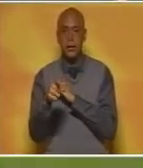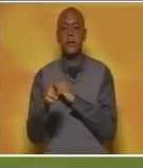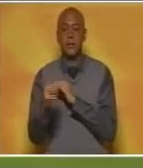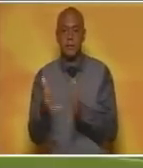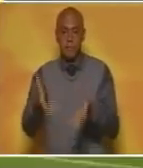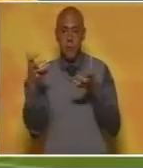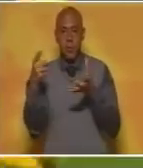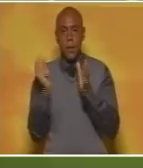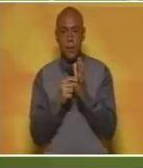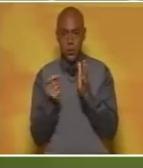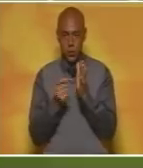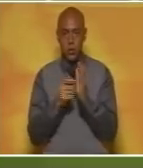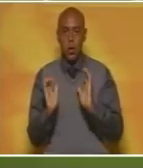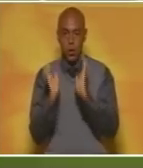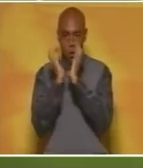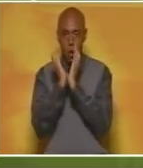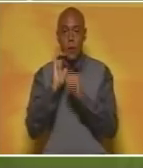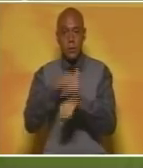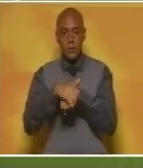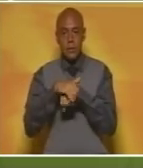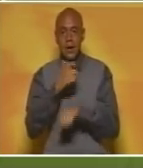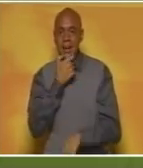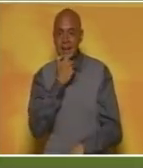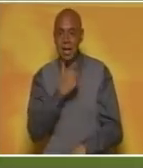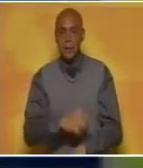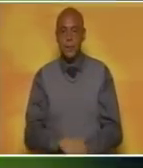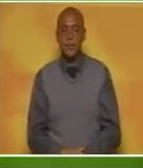Copa de la Liga Inglesa.